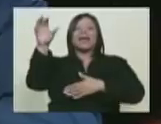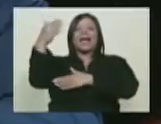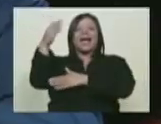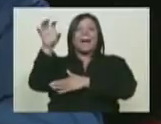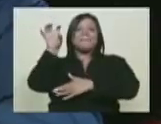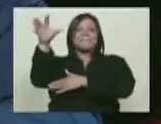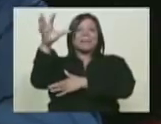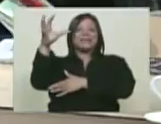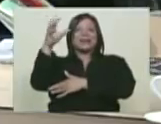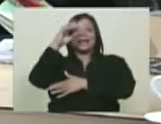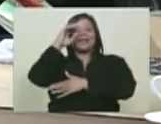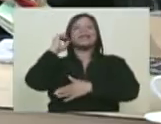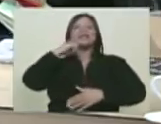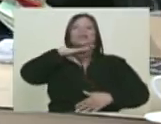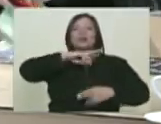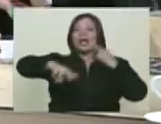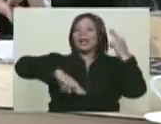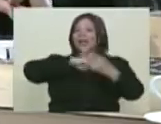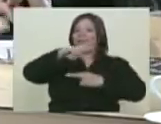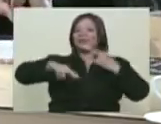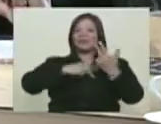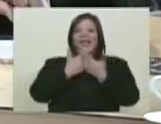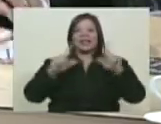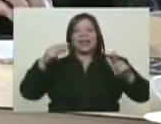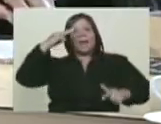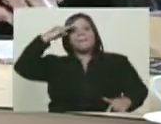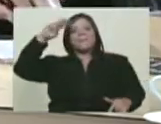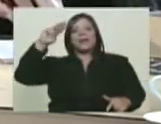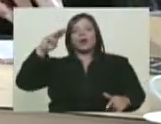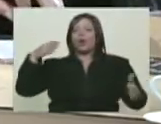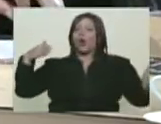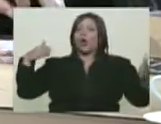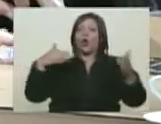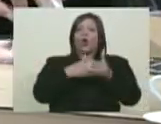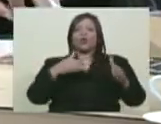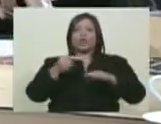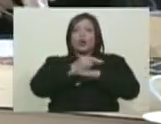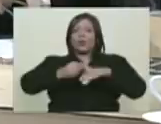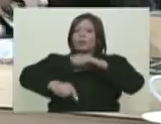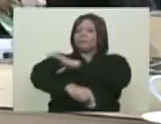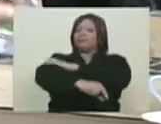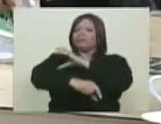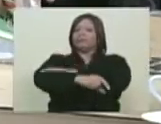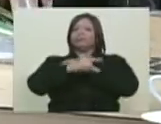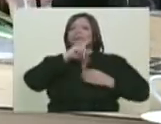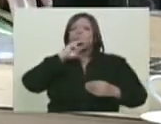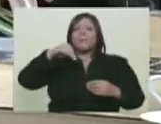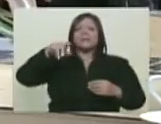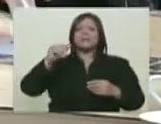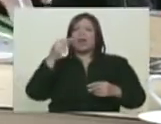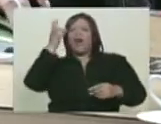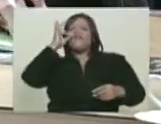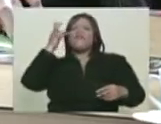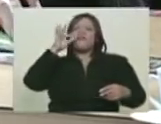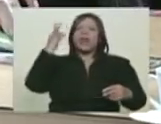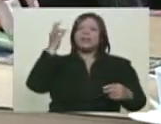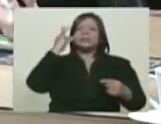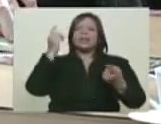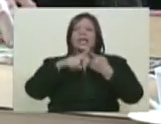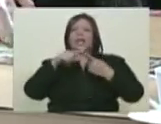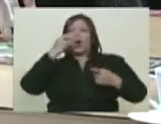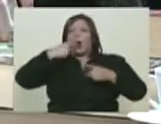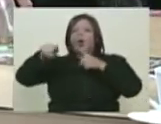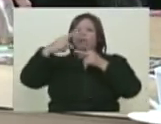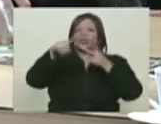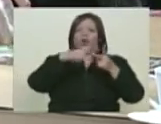Llama. Es la historia de la revolución liberal mexicana contra el imperio de Maximiliano, los franceses, la dictadura de Santana